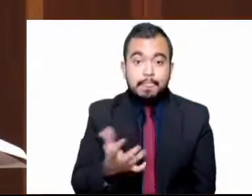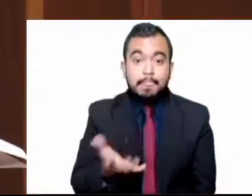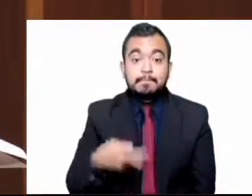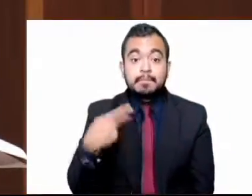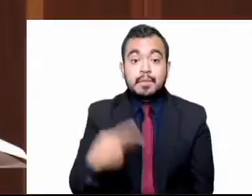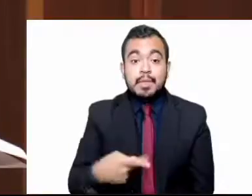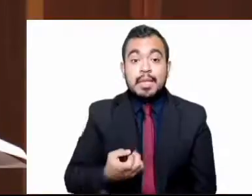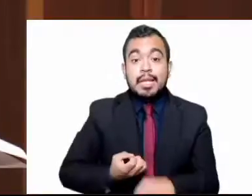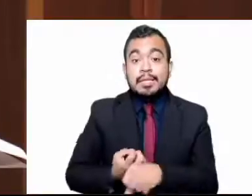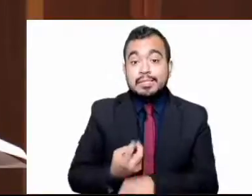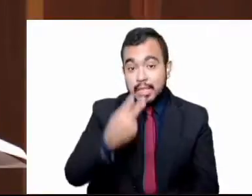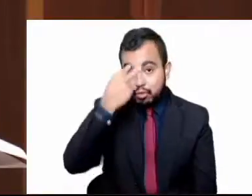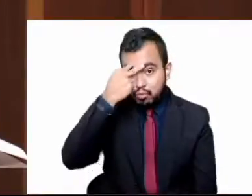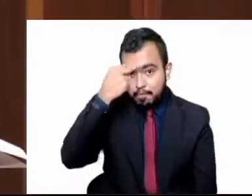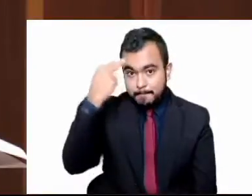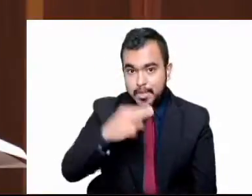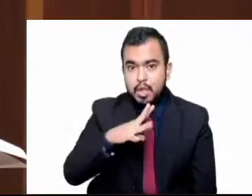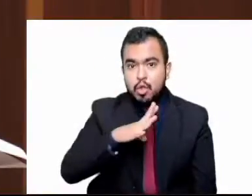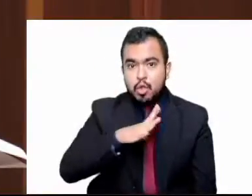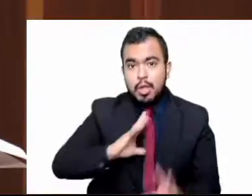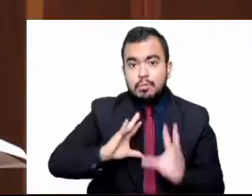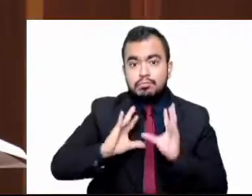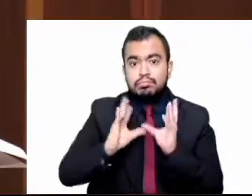un registro de un total de